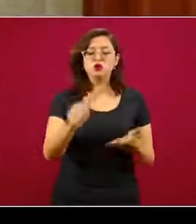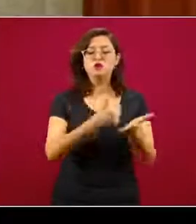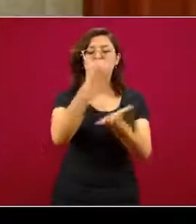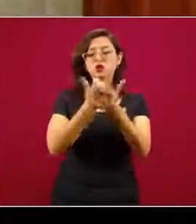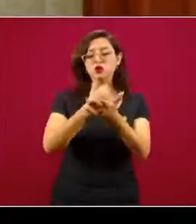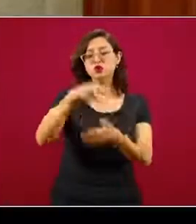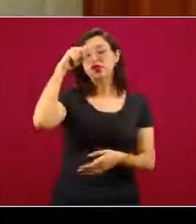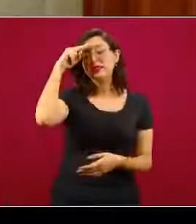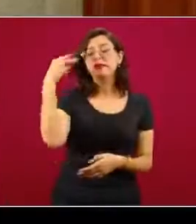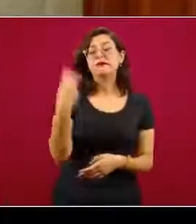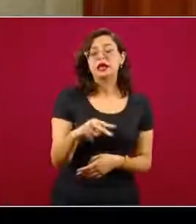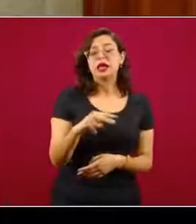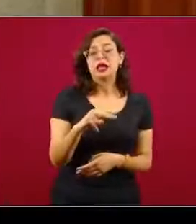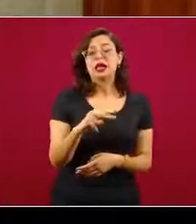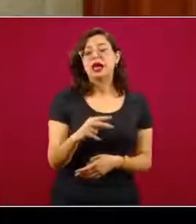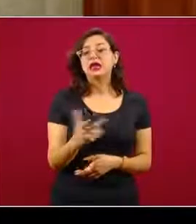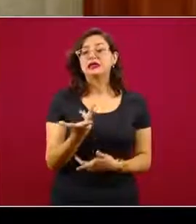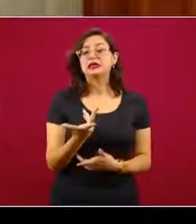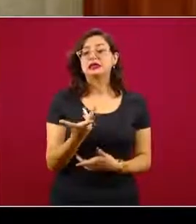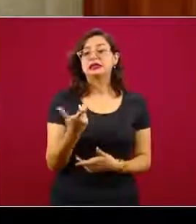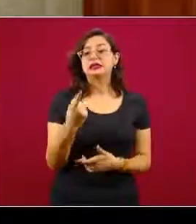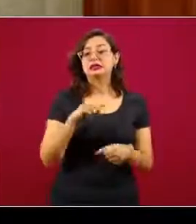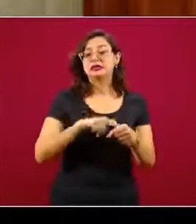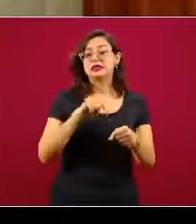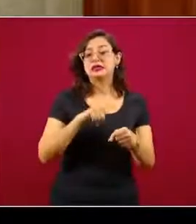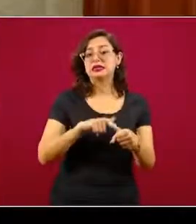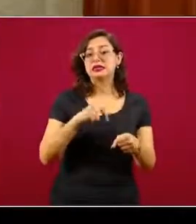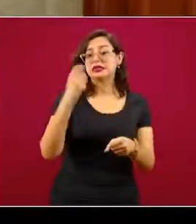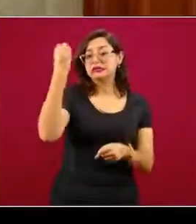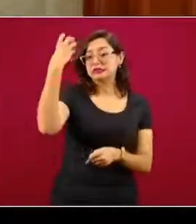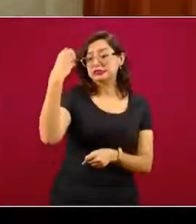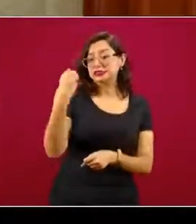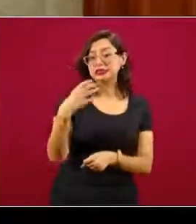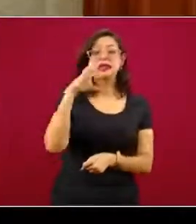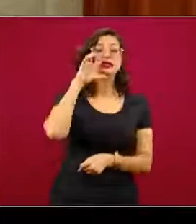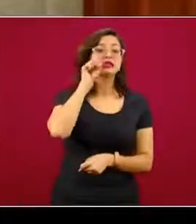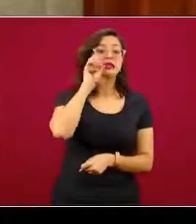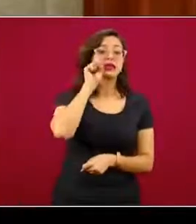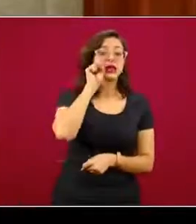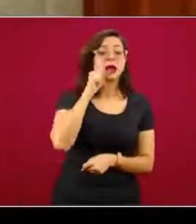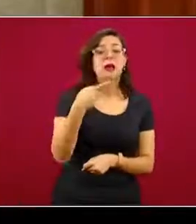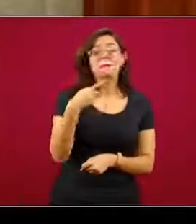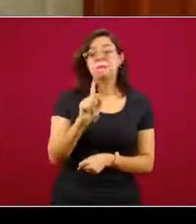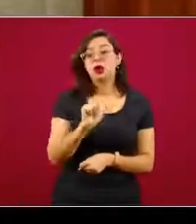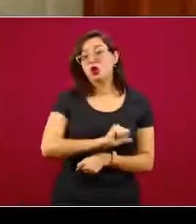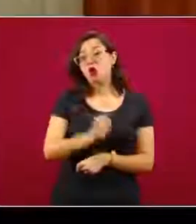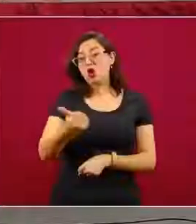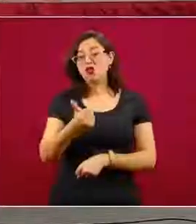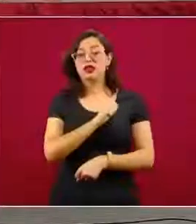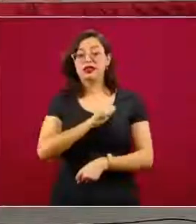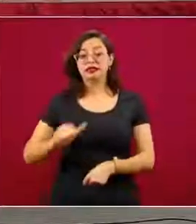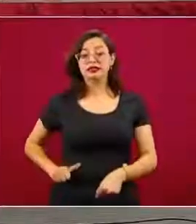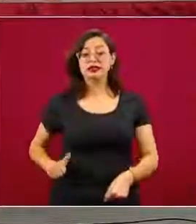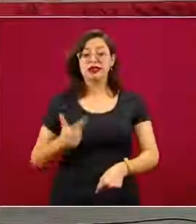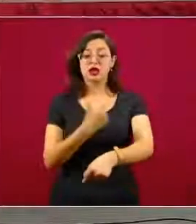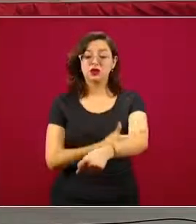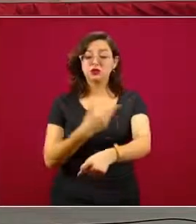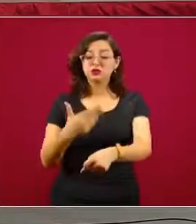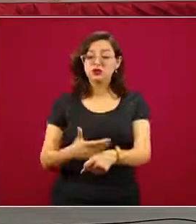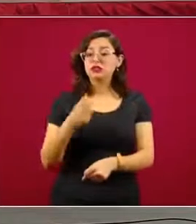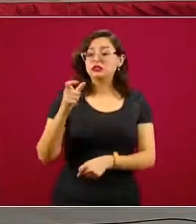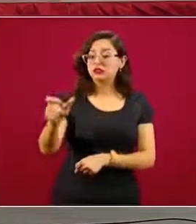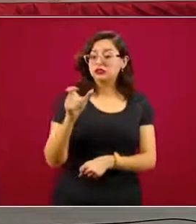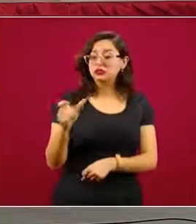hay un semáforo naranja, pero evidentemente hay alcaldías como lo que es la Gustavo Amadero, como lo que es Xochimilco, o lo